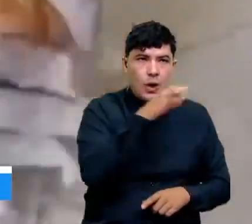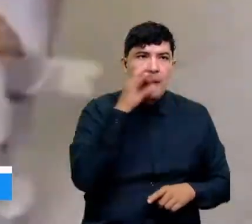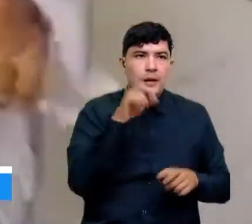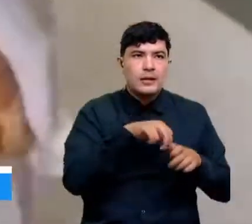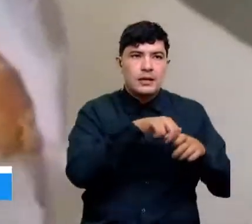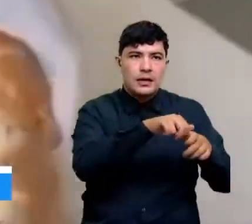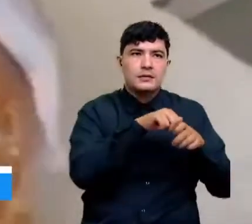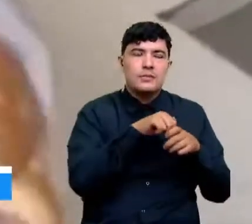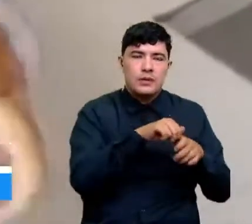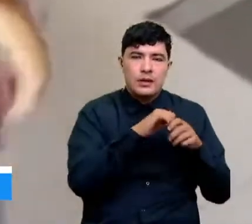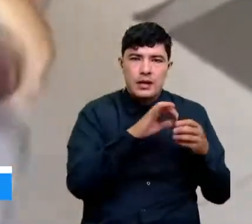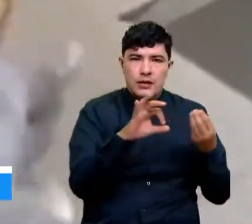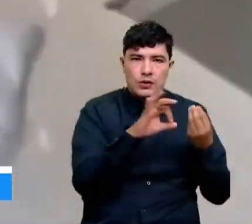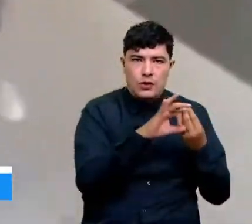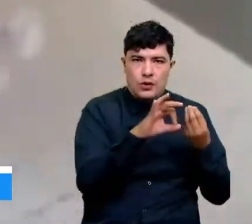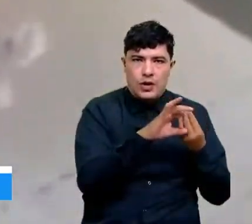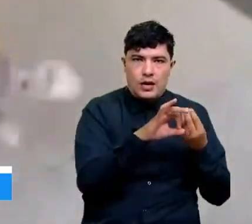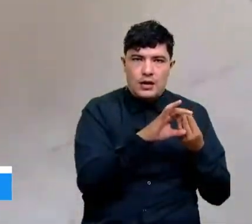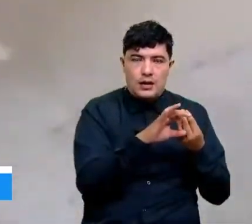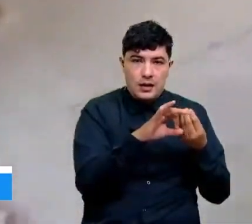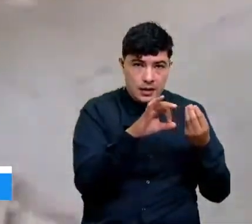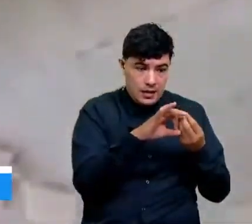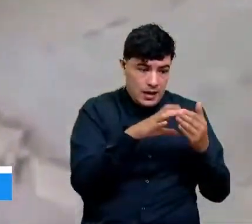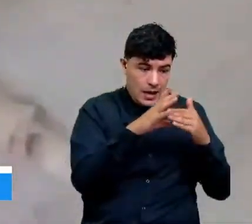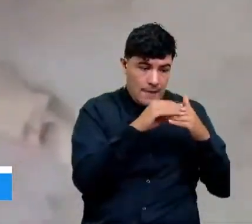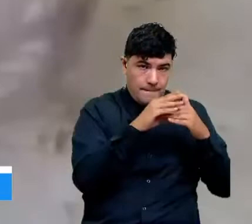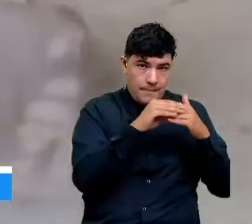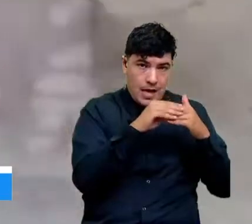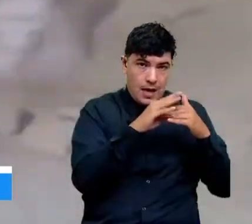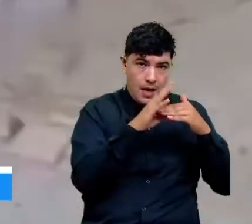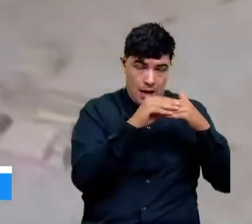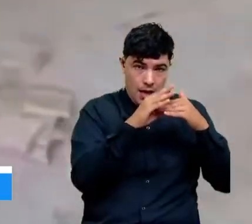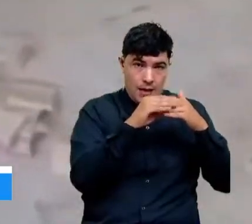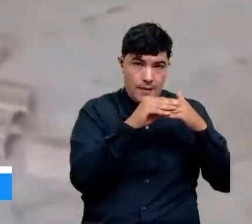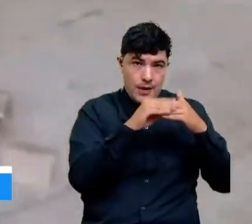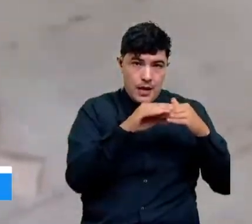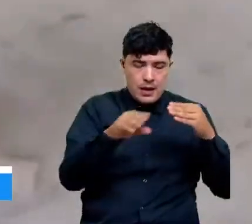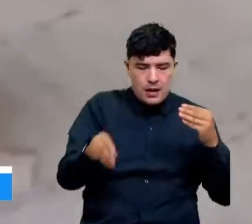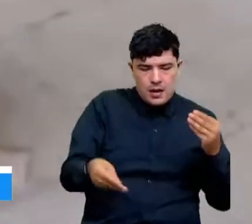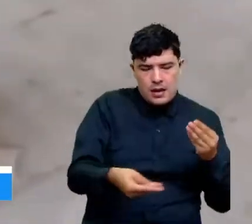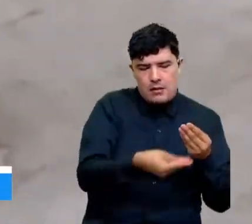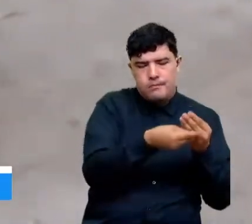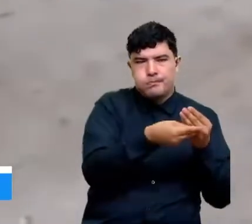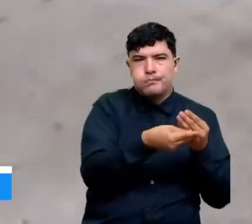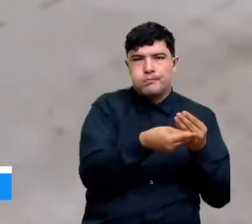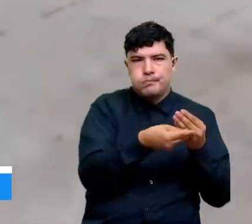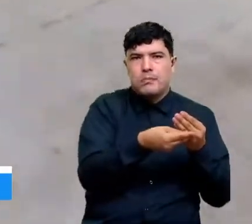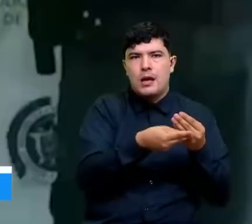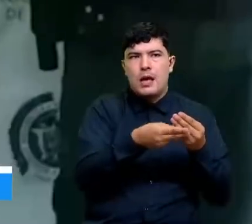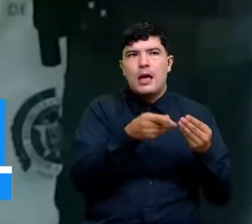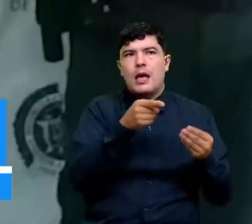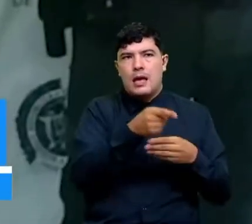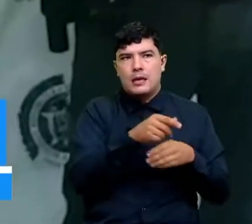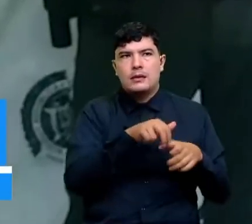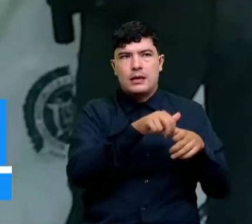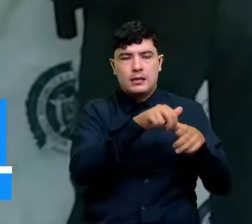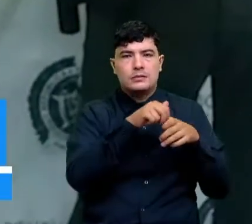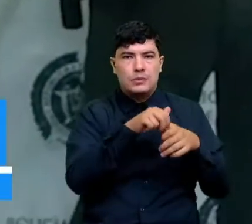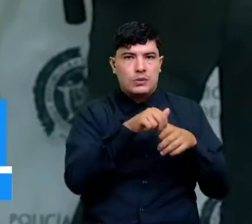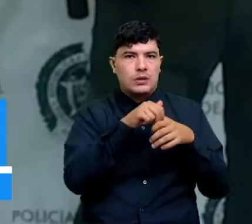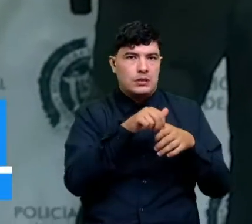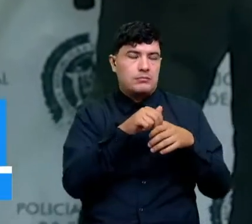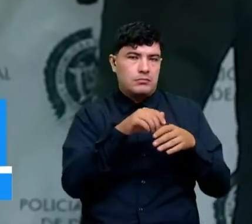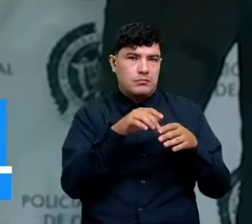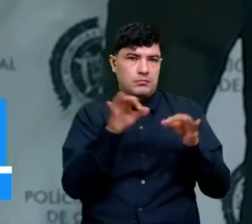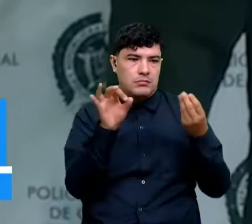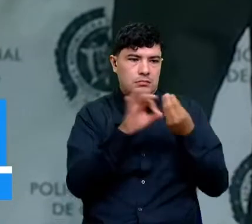droga camuflado en panes y quien se movilizaba en un bus de servicio público en la ruta Toledo-Cúcuta. El hombre fue puesto a